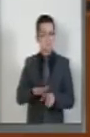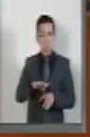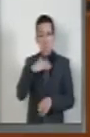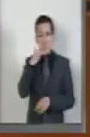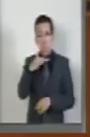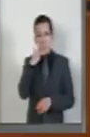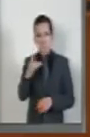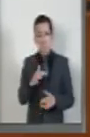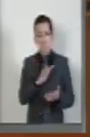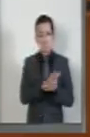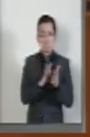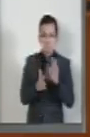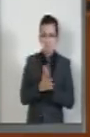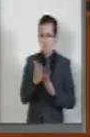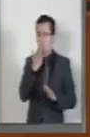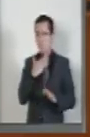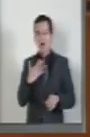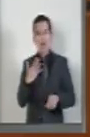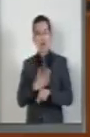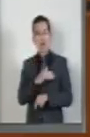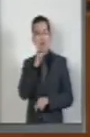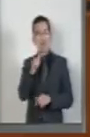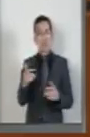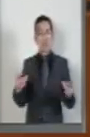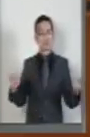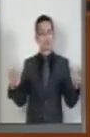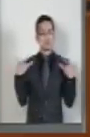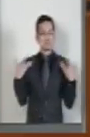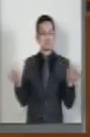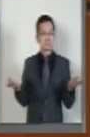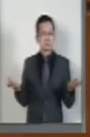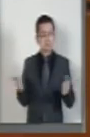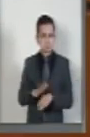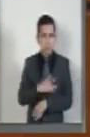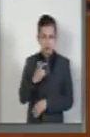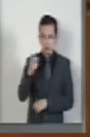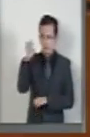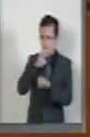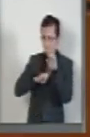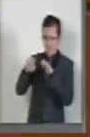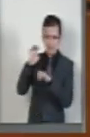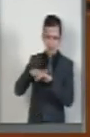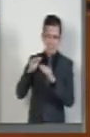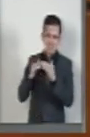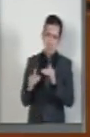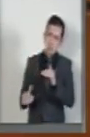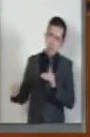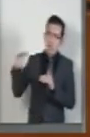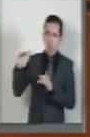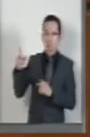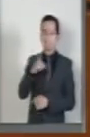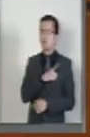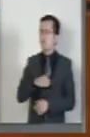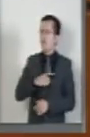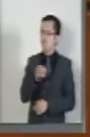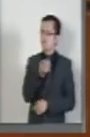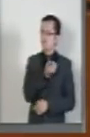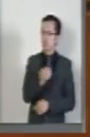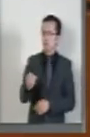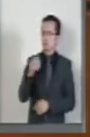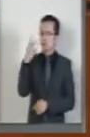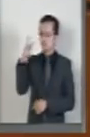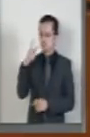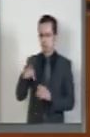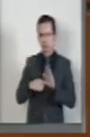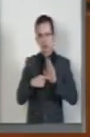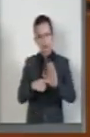impunidad. Por eso, las grandes empresas sí deben tener la obligación de proporcionar sus